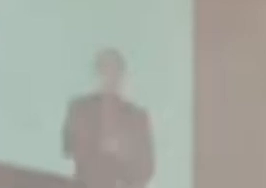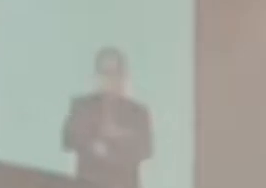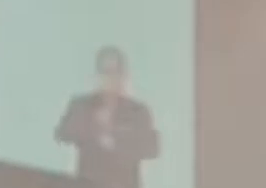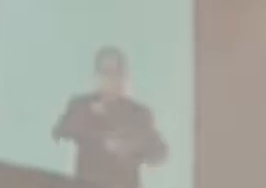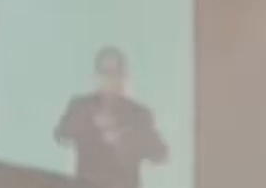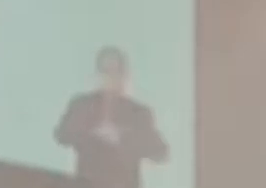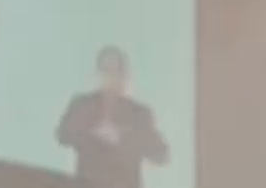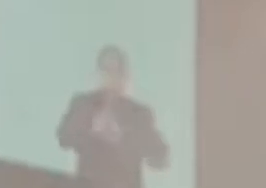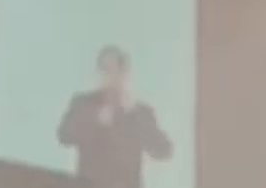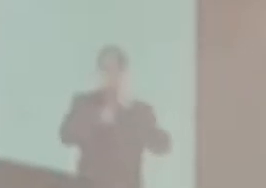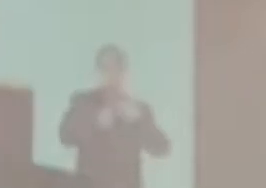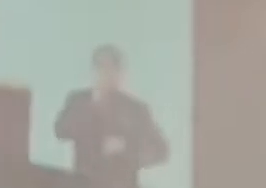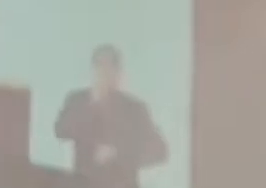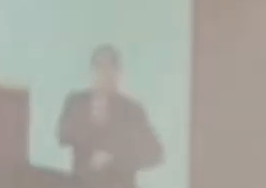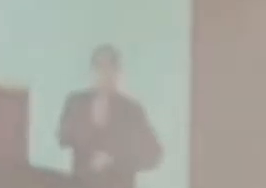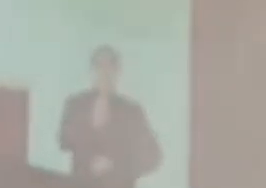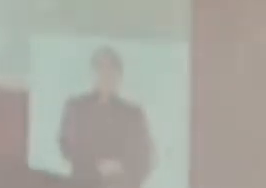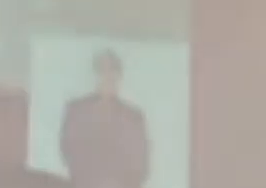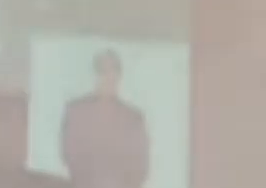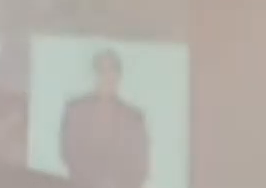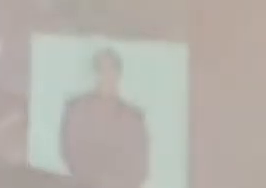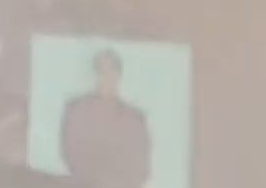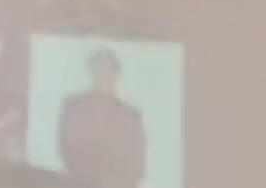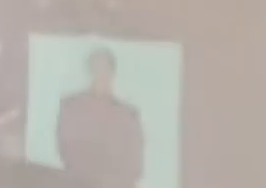Honestidad que da resultados.